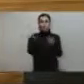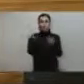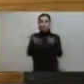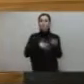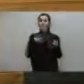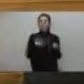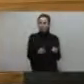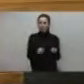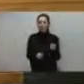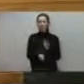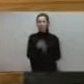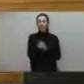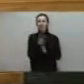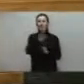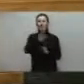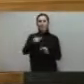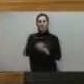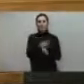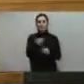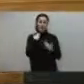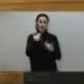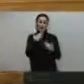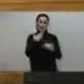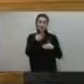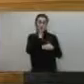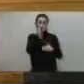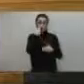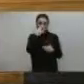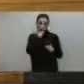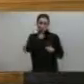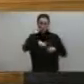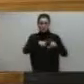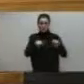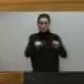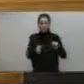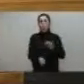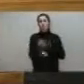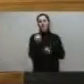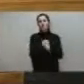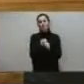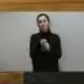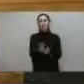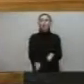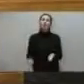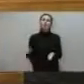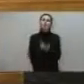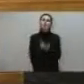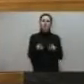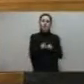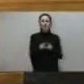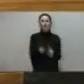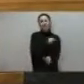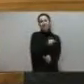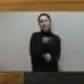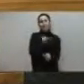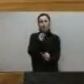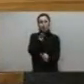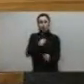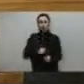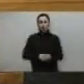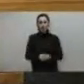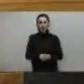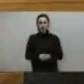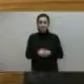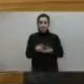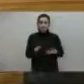por tanto, crear Producto Interior Bruto, que es lo que nos interesa realmente, porque eso genera empleo y volvemos a la interpelación anterior.